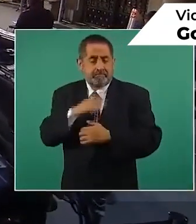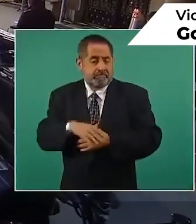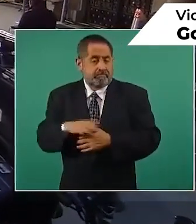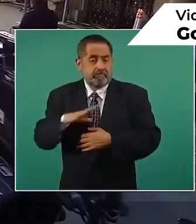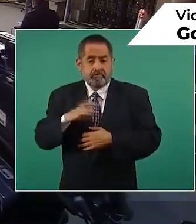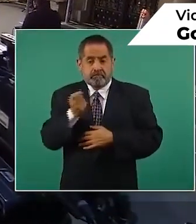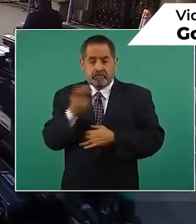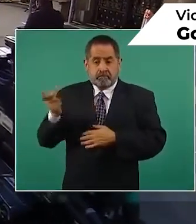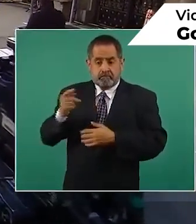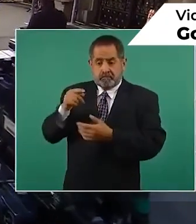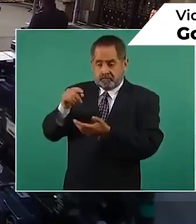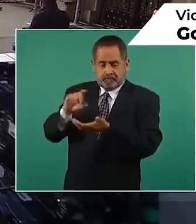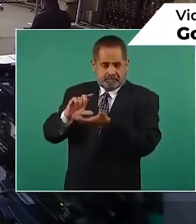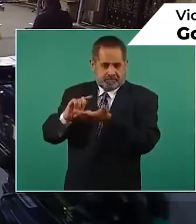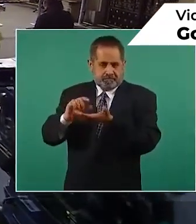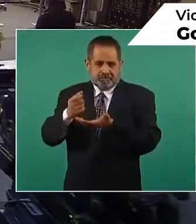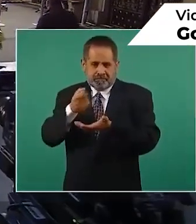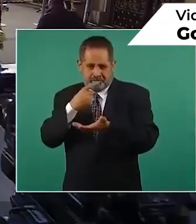medicamentos oncológicos